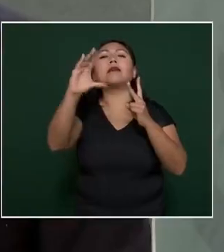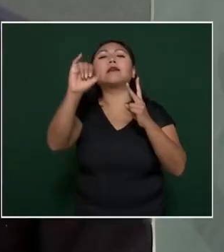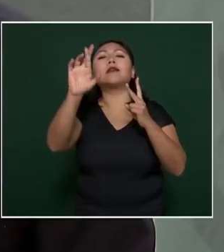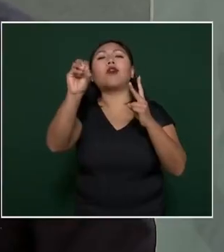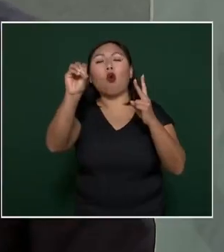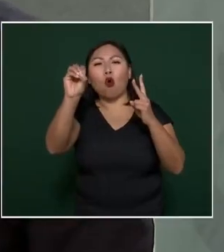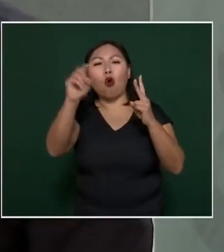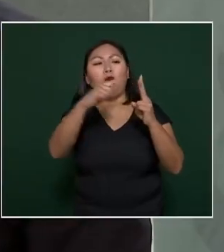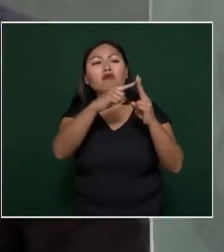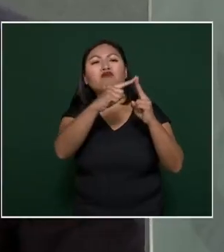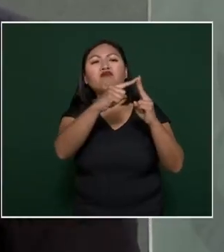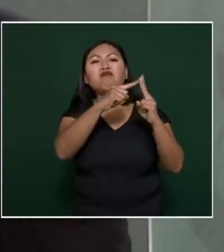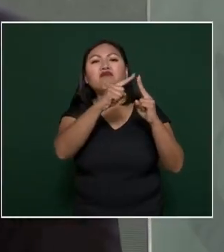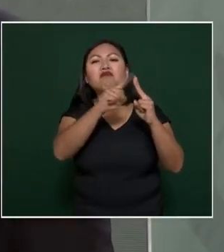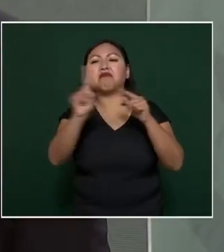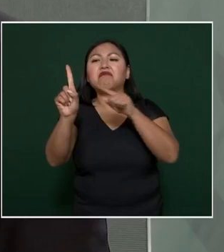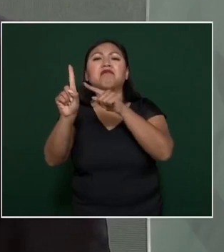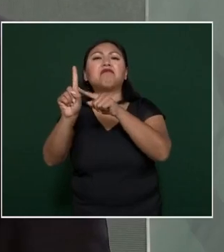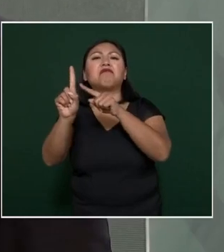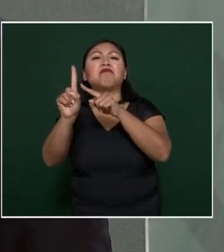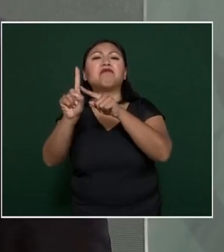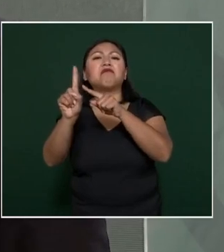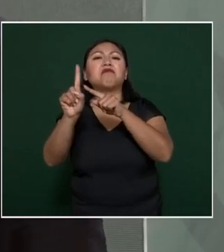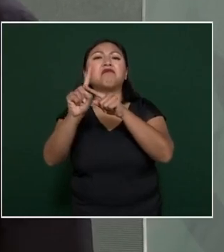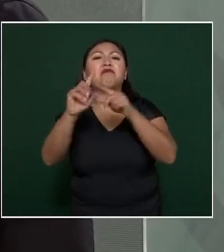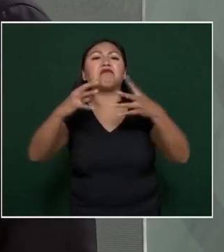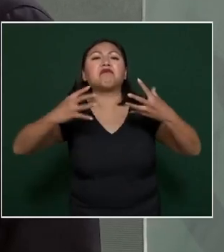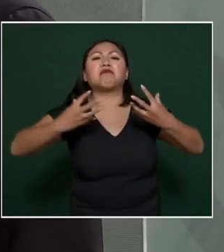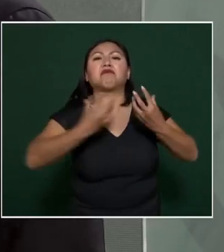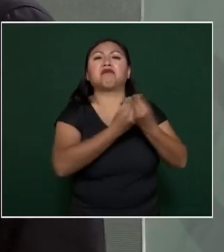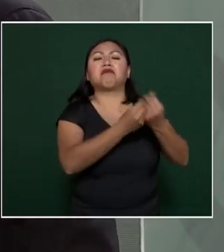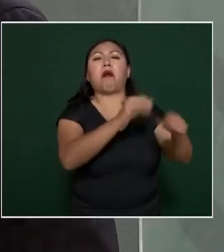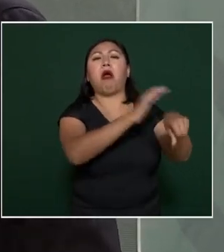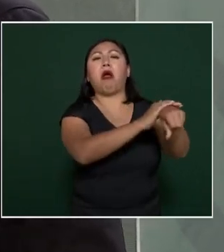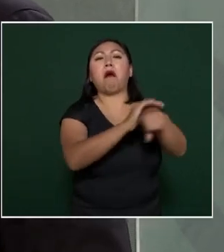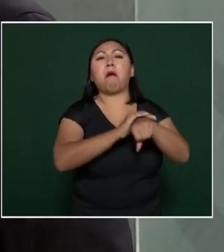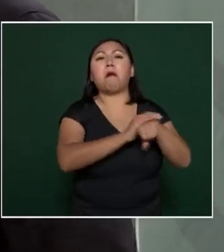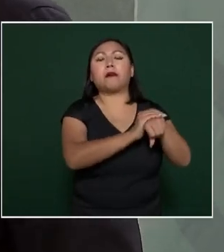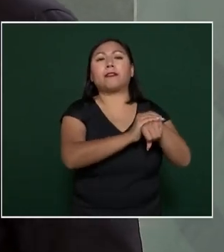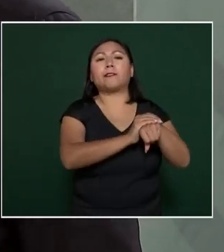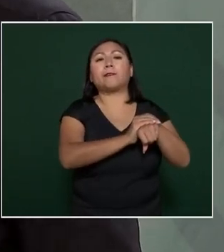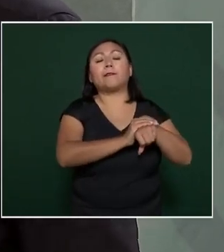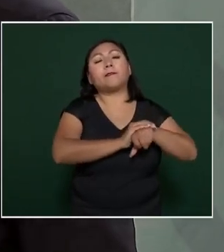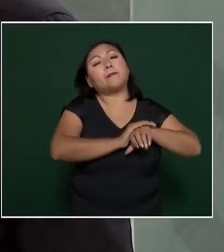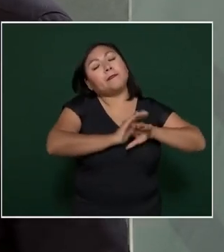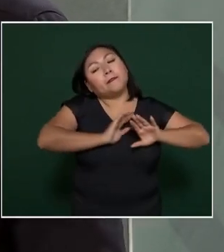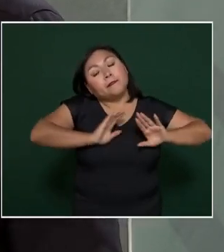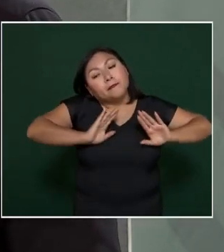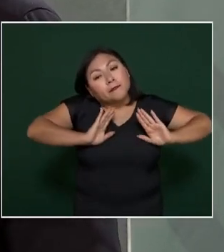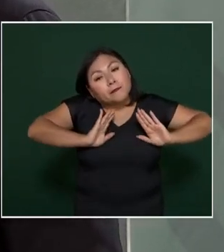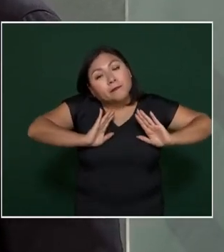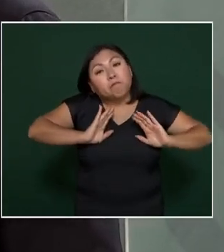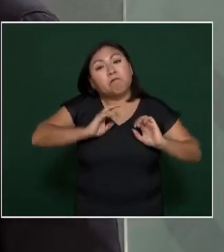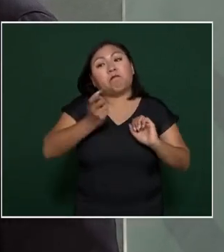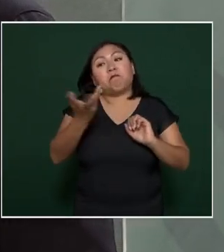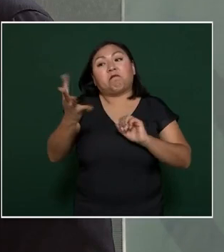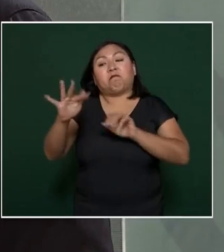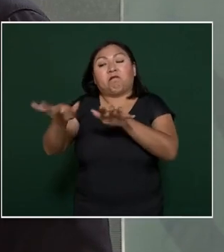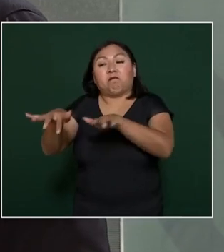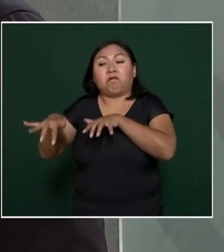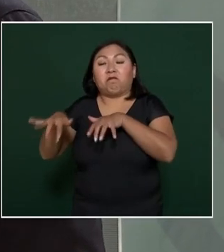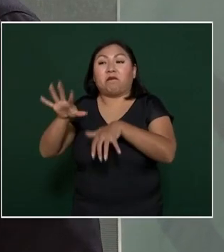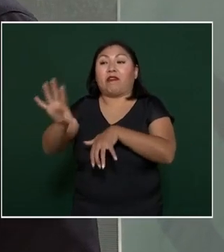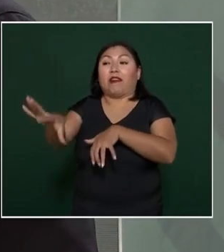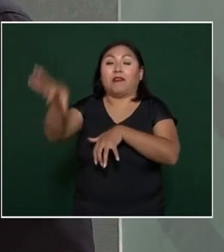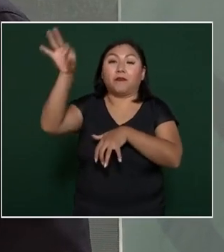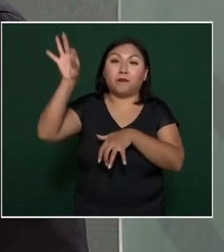ese grupo Pero bueno ya decidieron y